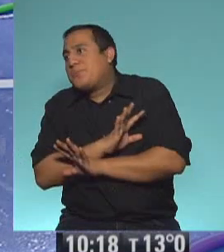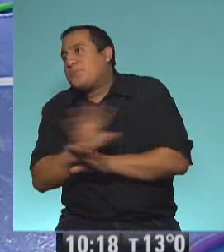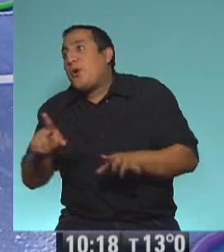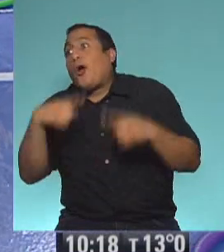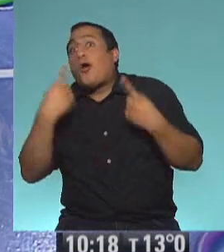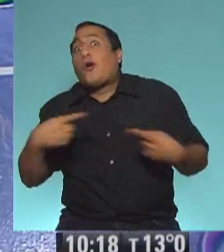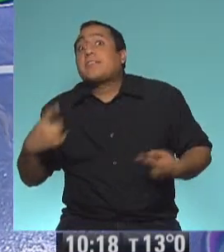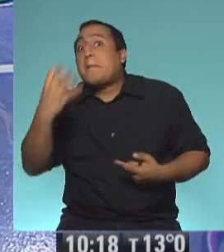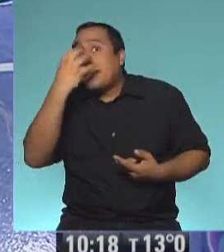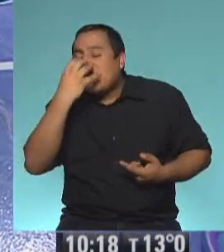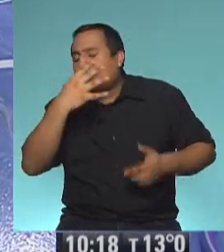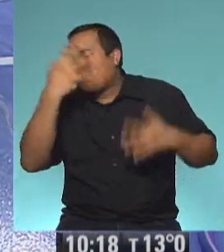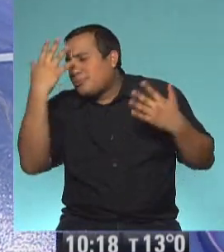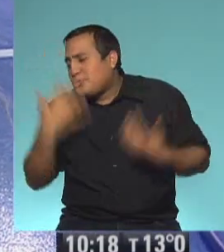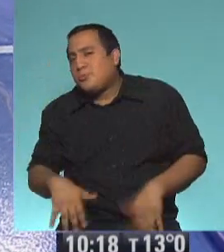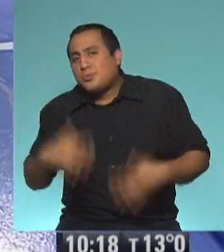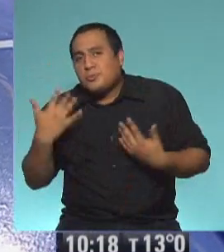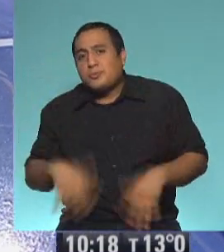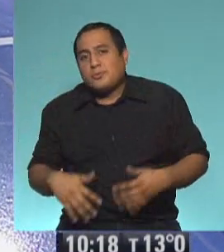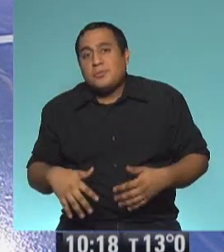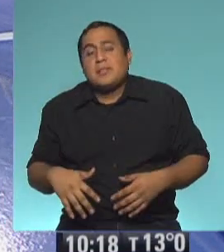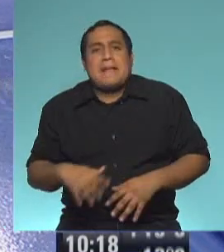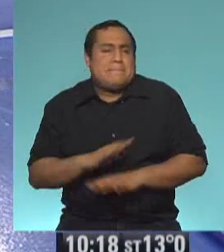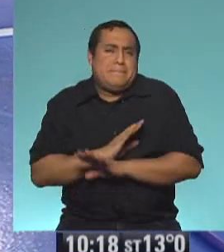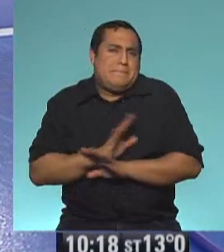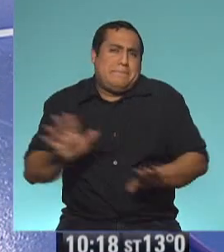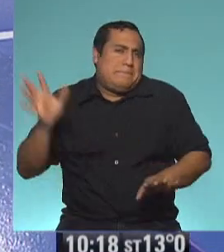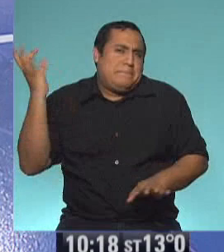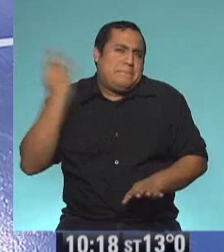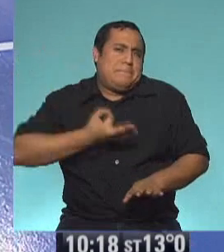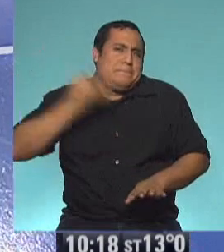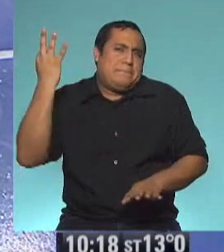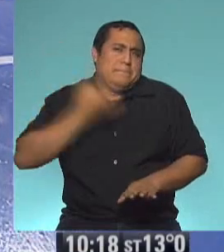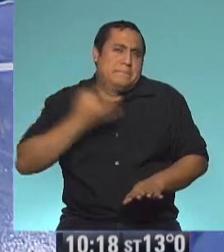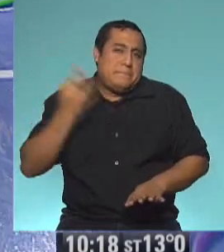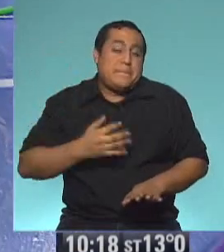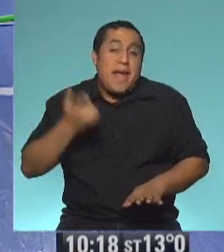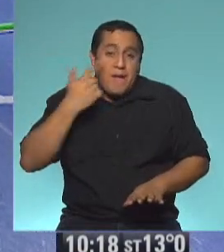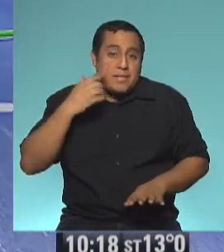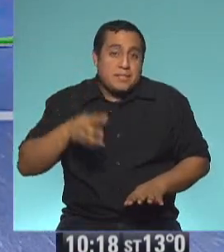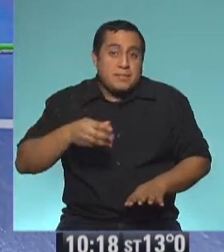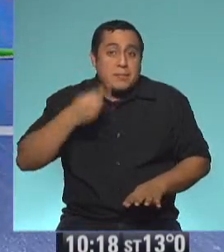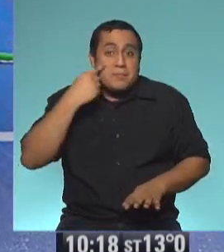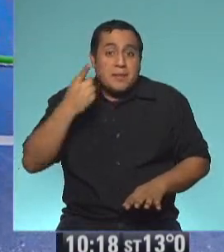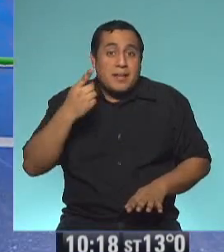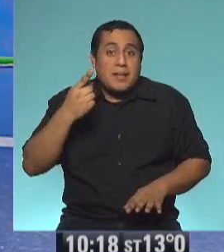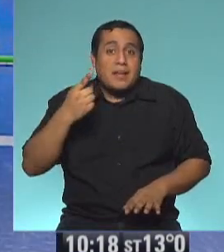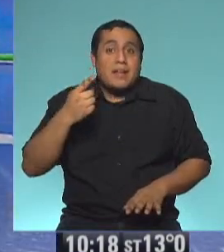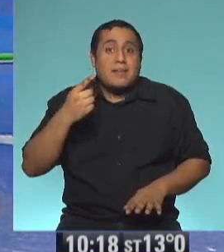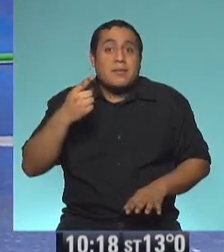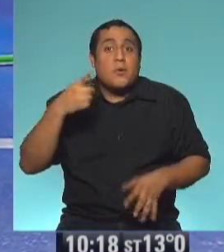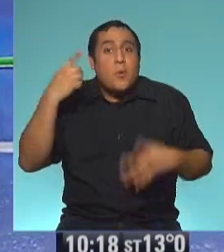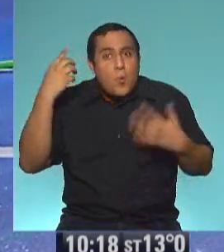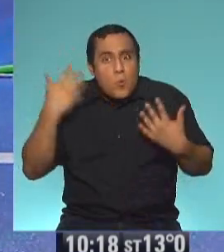de payaso! ¡Dale, dale, dale, dale! ¡Impresionante! ¡Es increíble! A ver, mira, vamos sacando. Mira, mira, mira, mira, mira, mira.